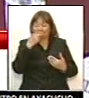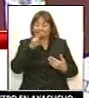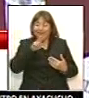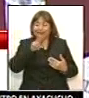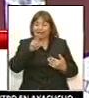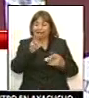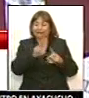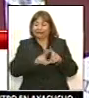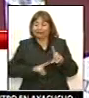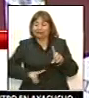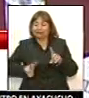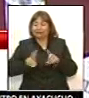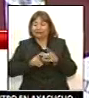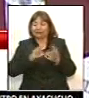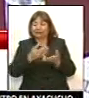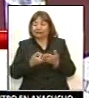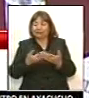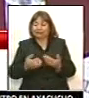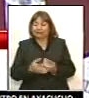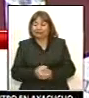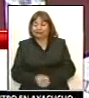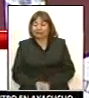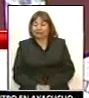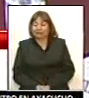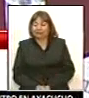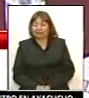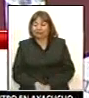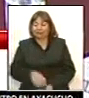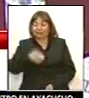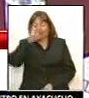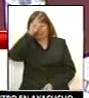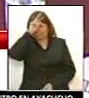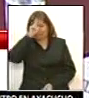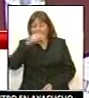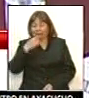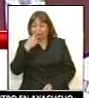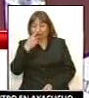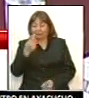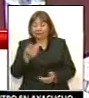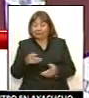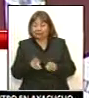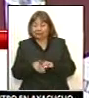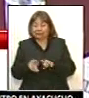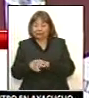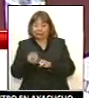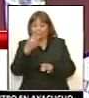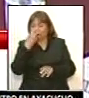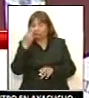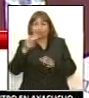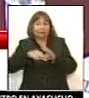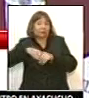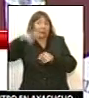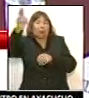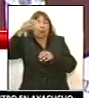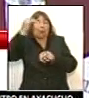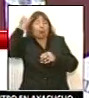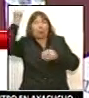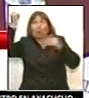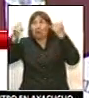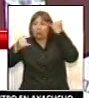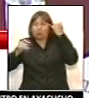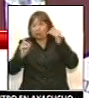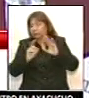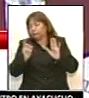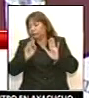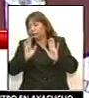el valor que trae. El Perú, además, ya tiene una política migratoria, no es que estemos inventando, ya tiene